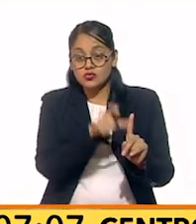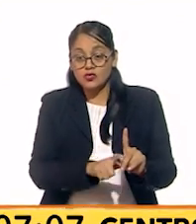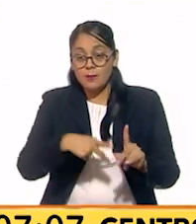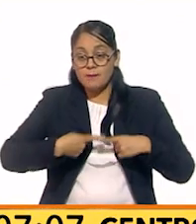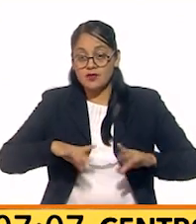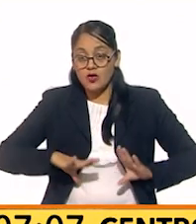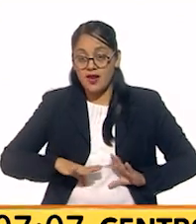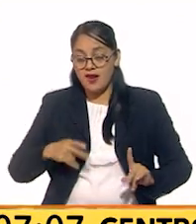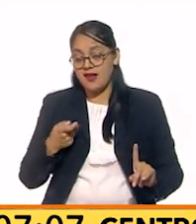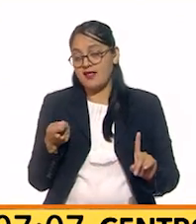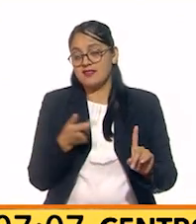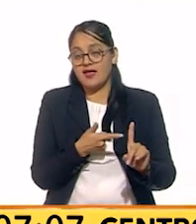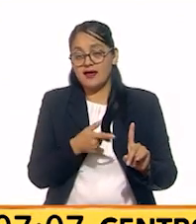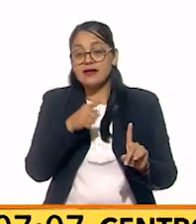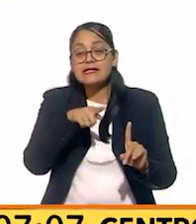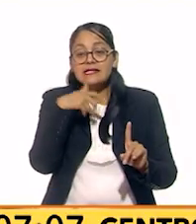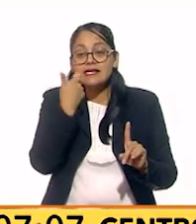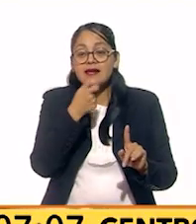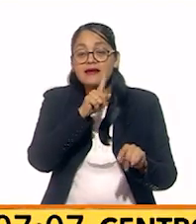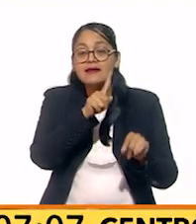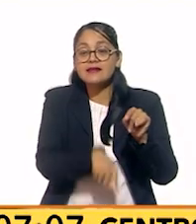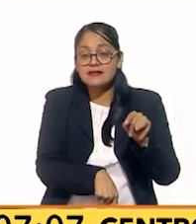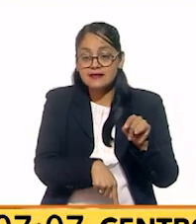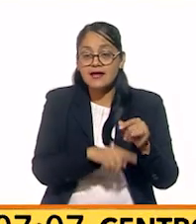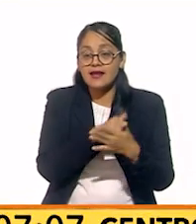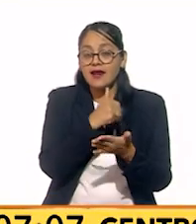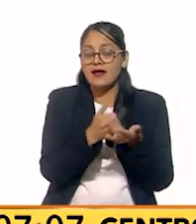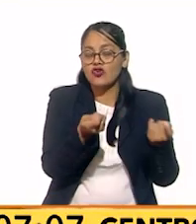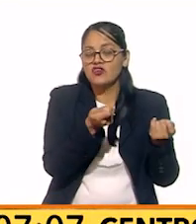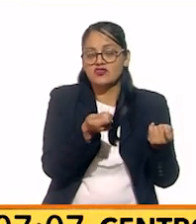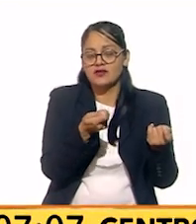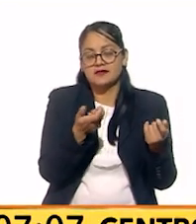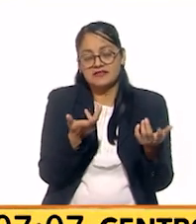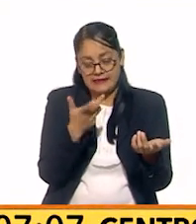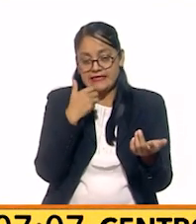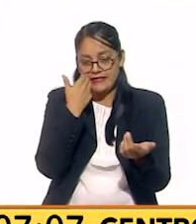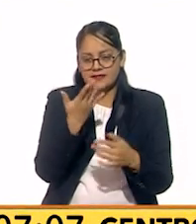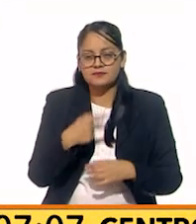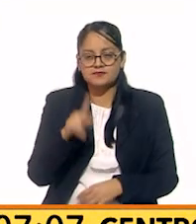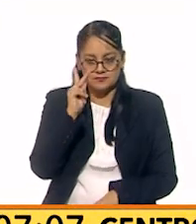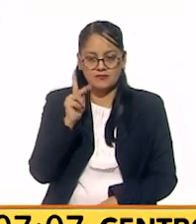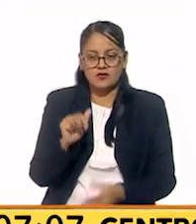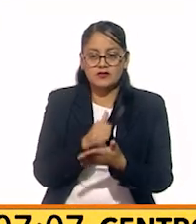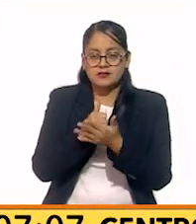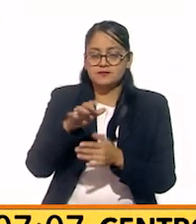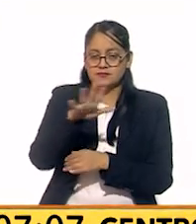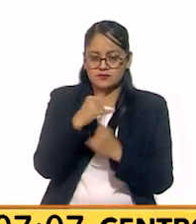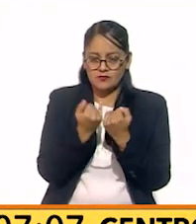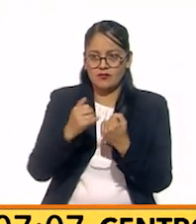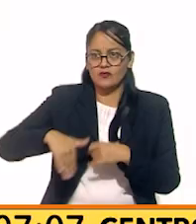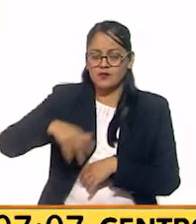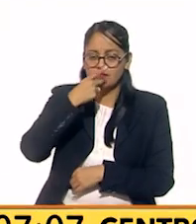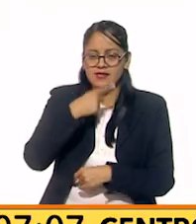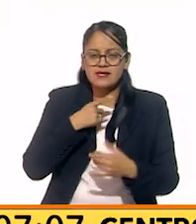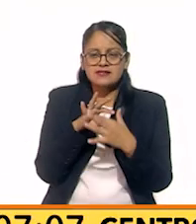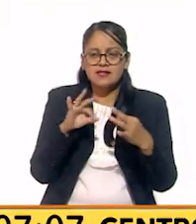quiere desnaturalizar a Mamdani, exacto. quiere quitarle la ciudadanía. Y bueno, en términos de la ciudad, así como dijiste, quiere cortar